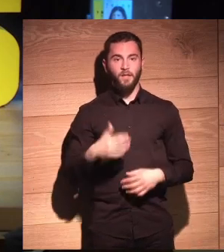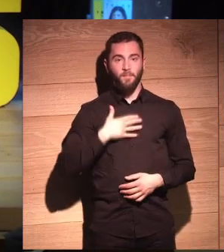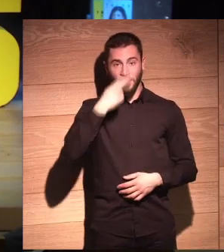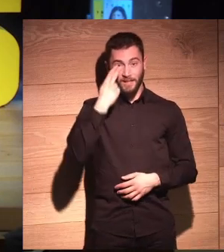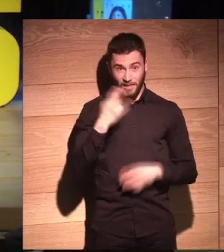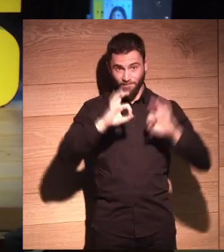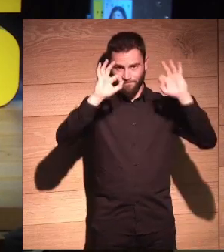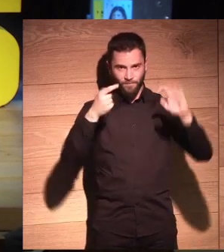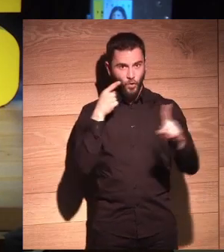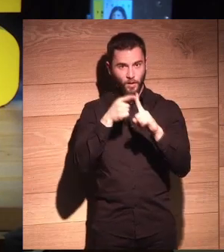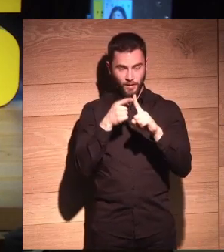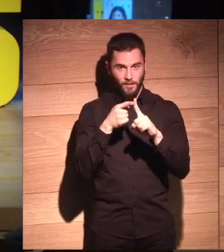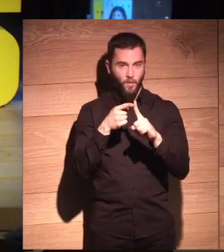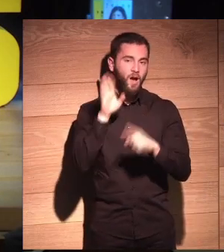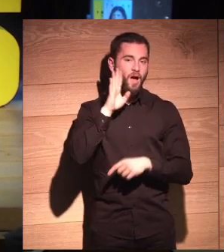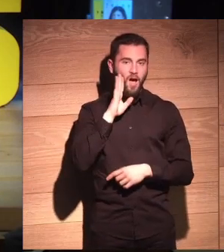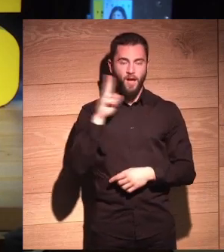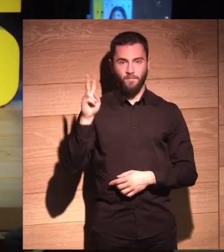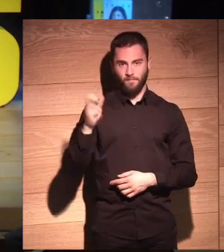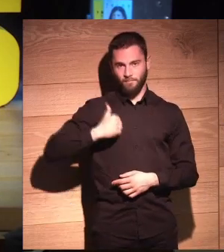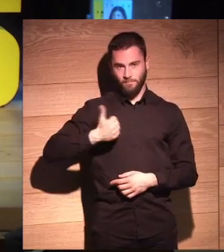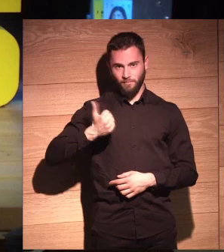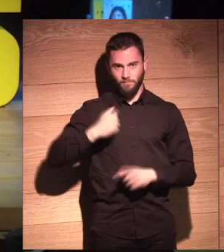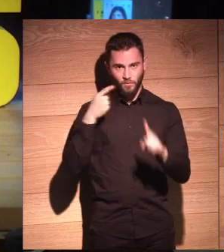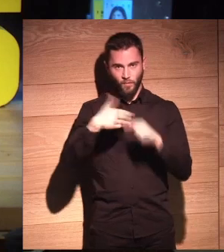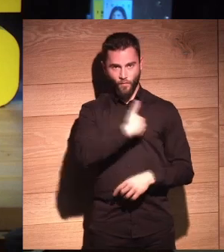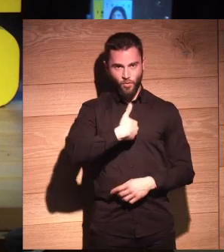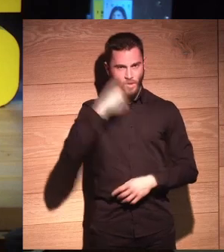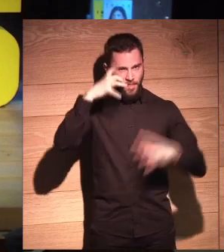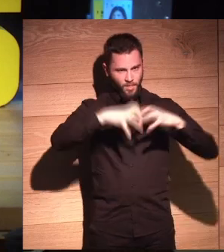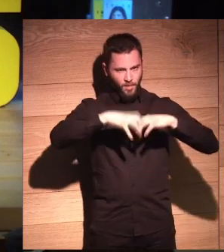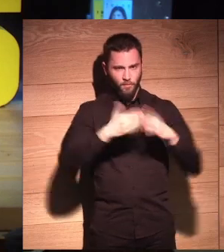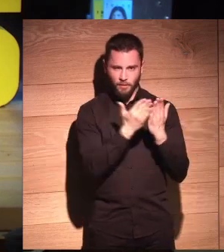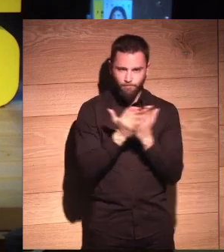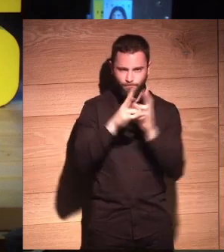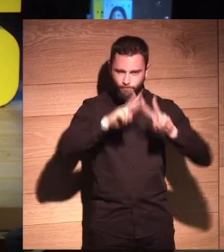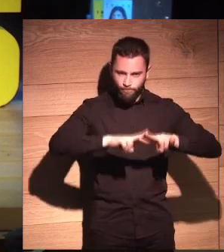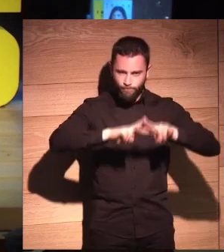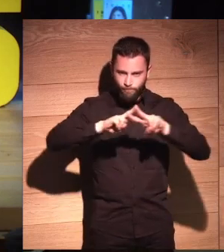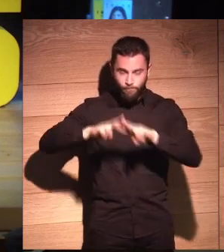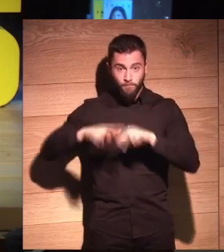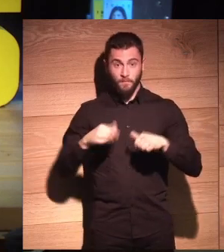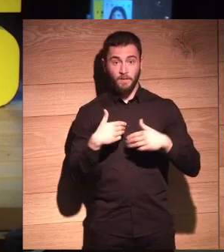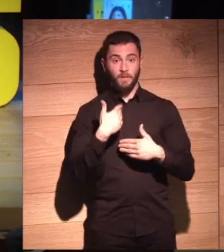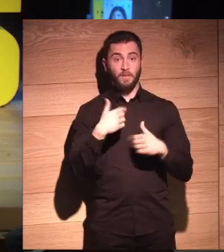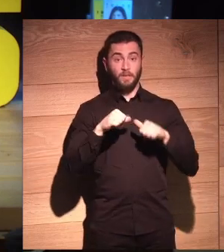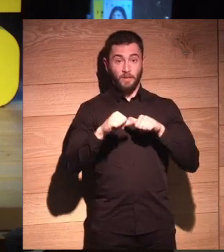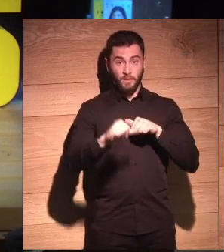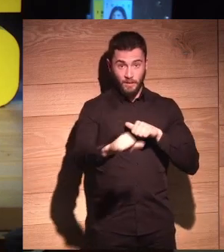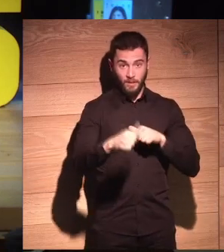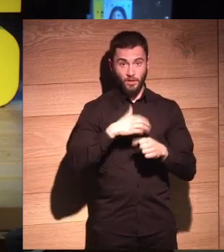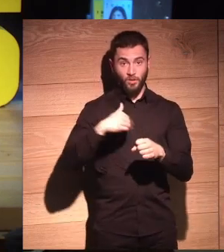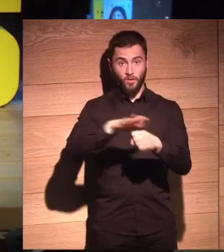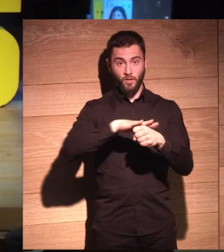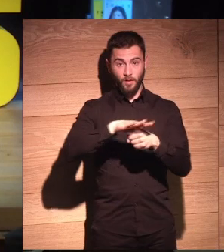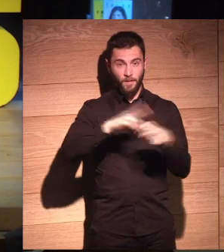es utilizarlo para estudiar las funciones cerebrales. Y desde ahí pues pasé a un área que es muy cercana al de